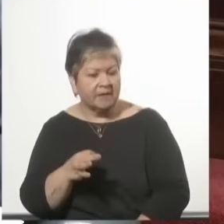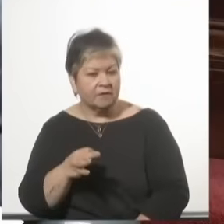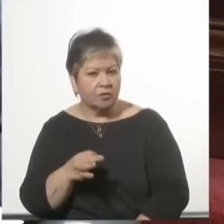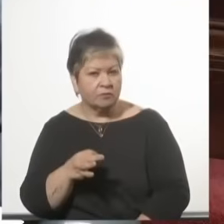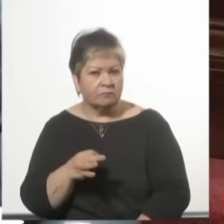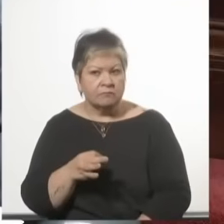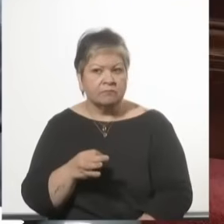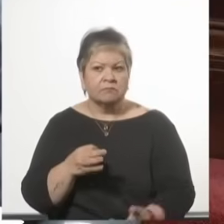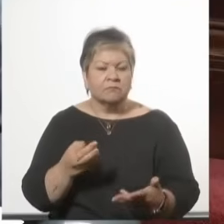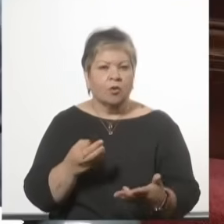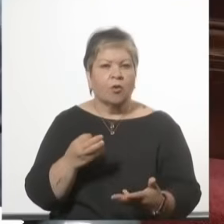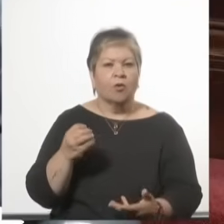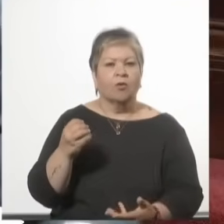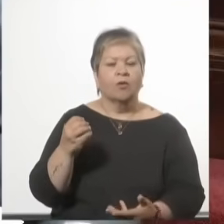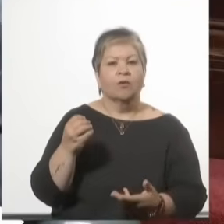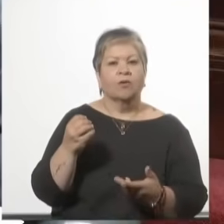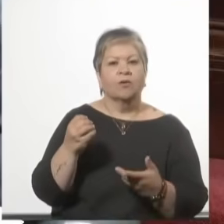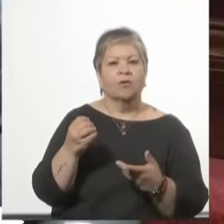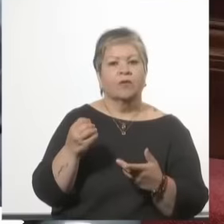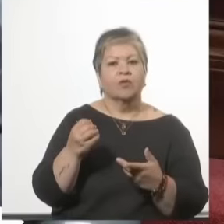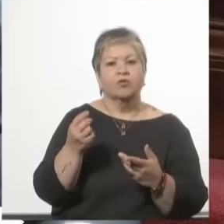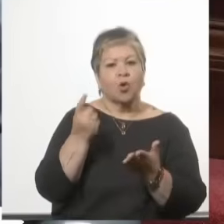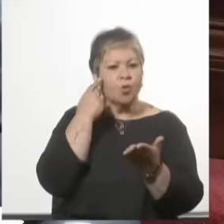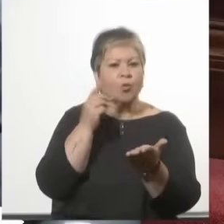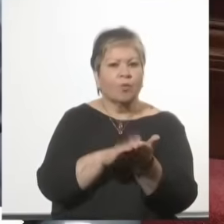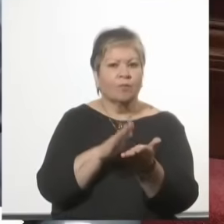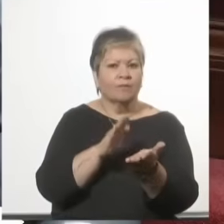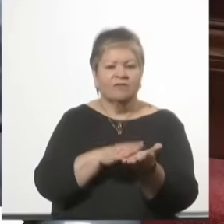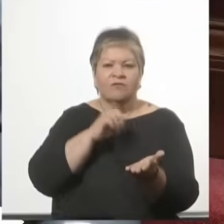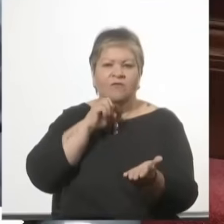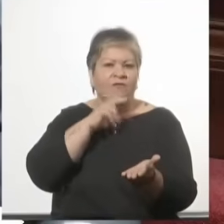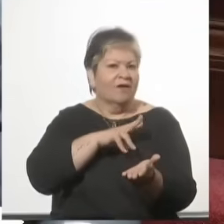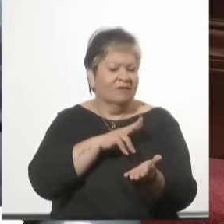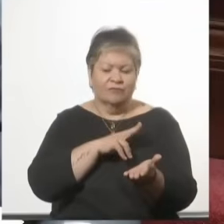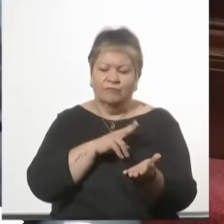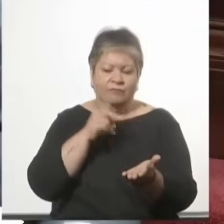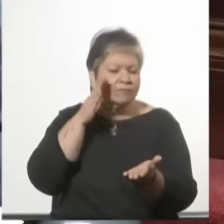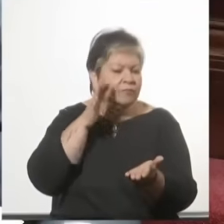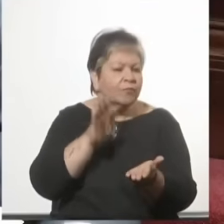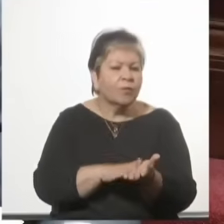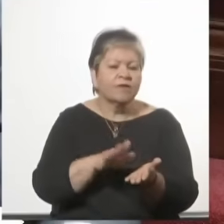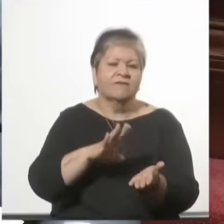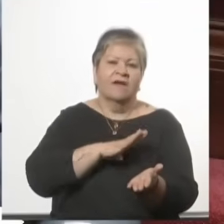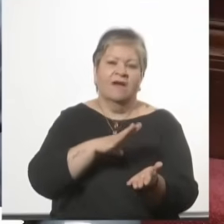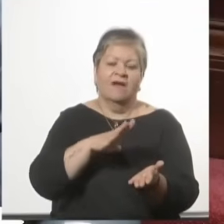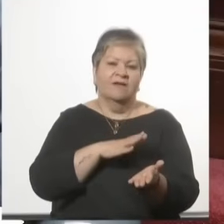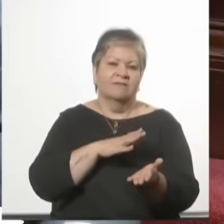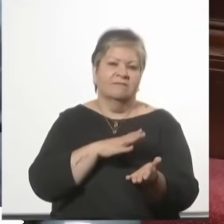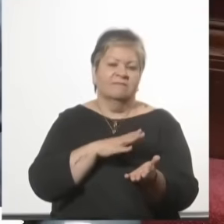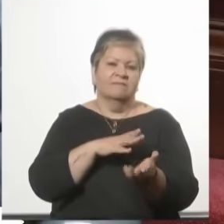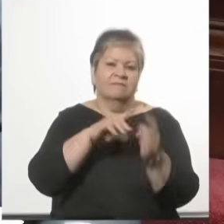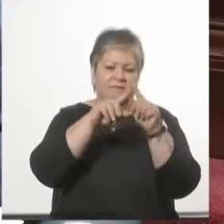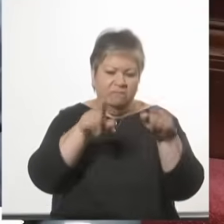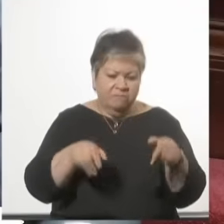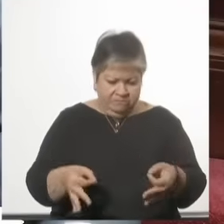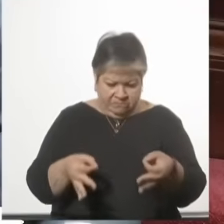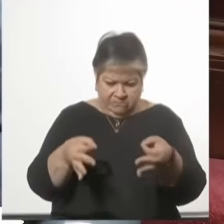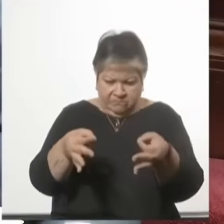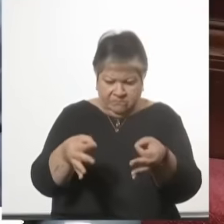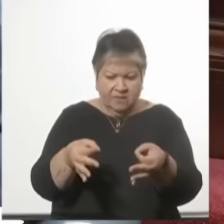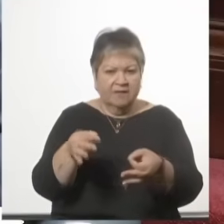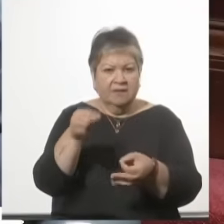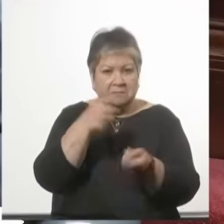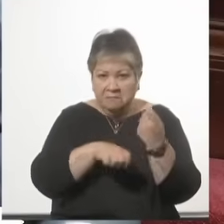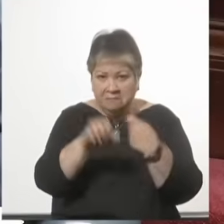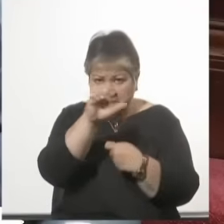fundamental o consustancial a través de documentos que están más que probados son absolutamente falsos y emitidos por una entidad